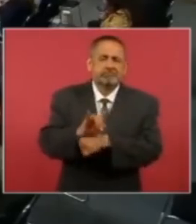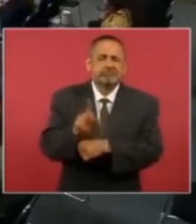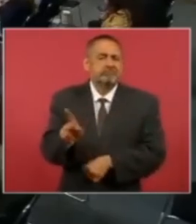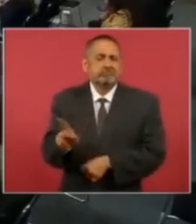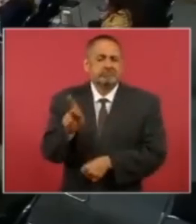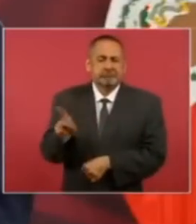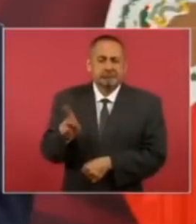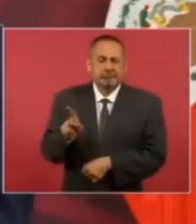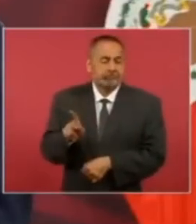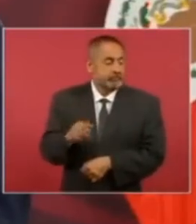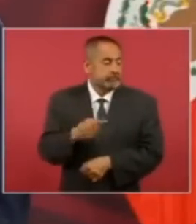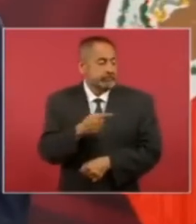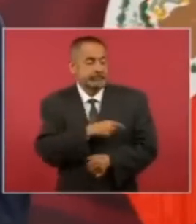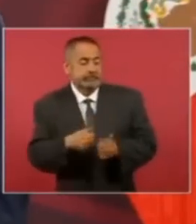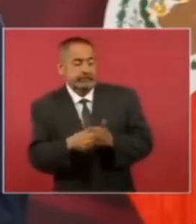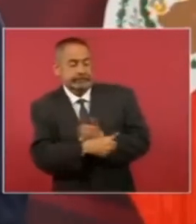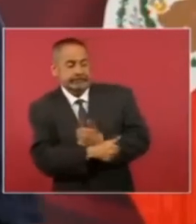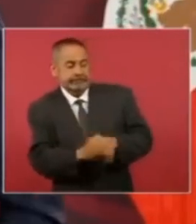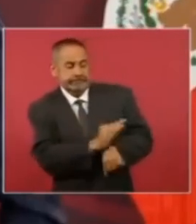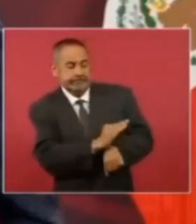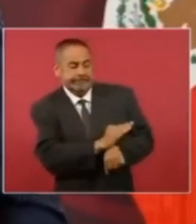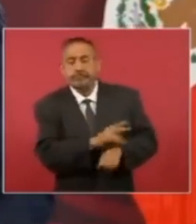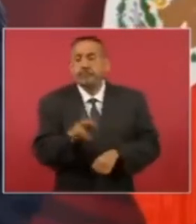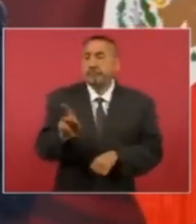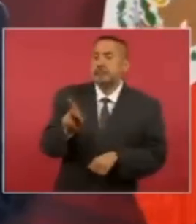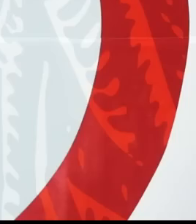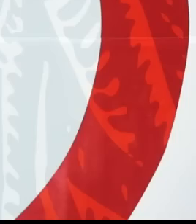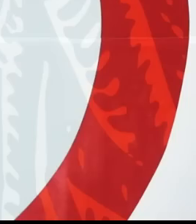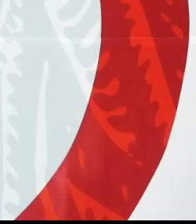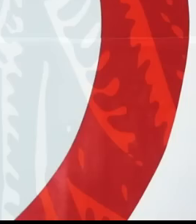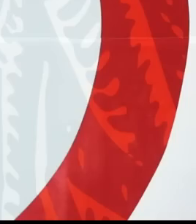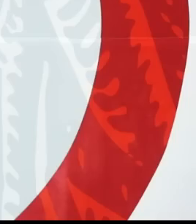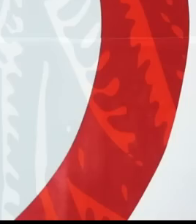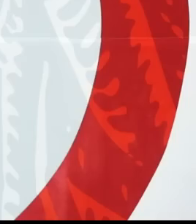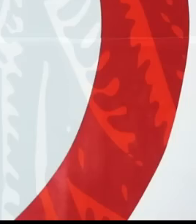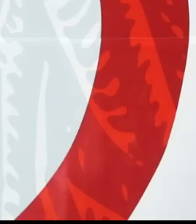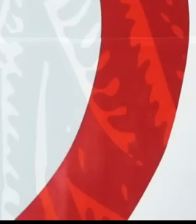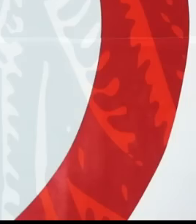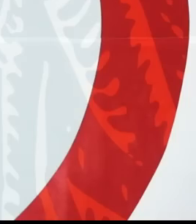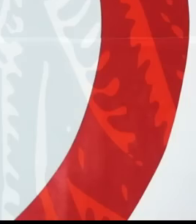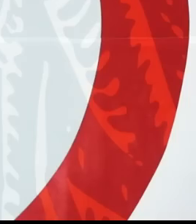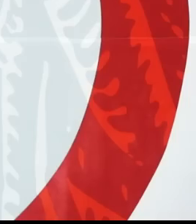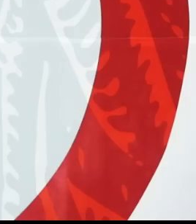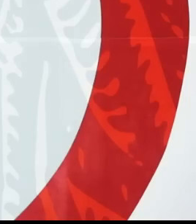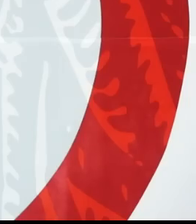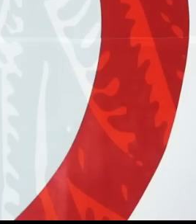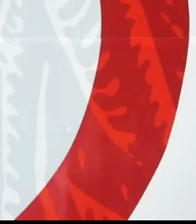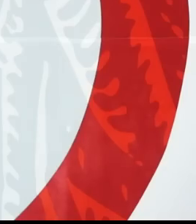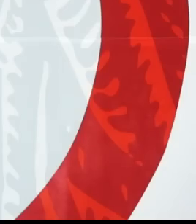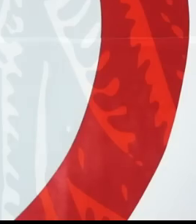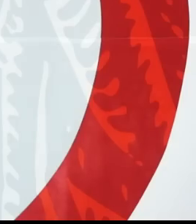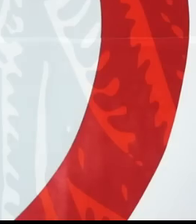creen que fue autónomo. Amigos, vamos a ir al video. Muy buenas tardes y gracias